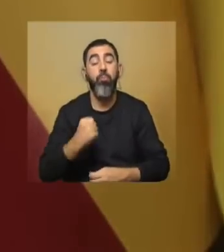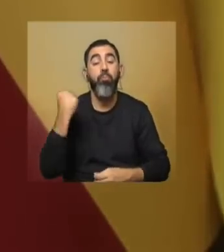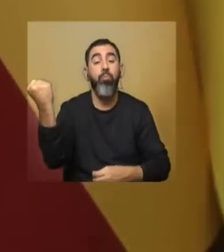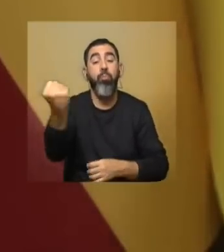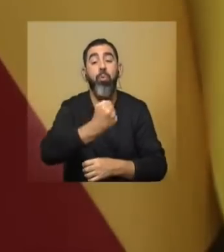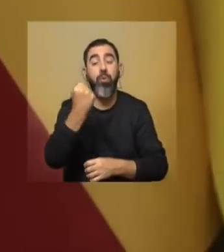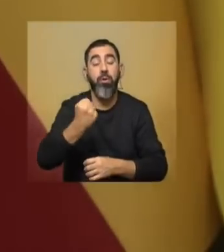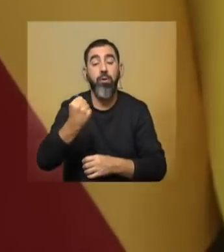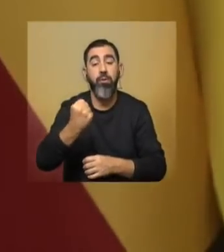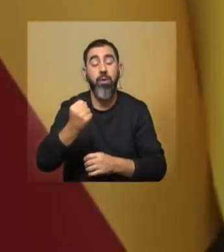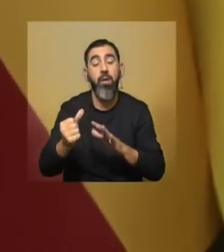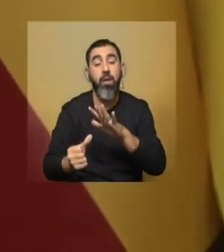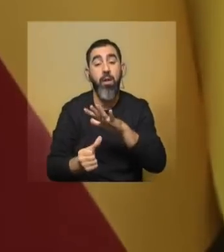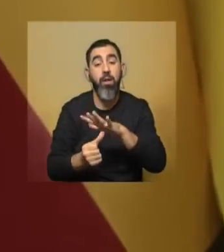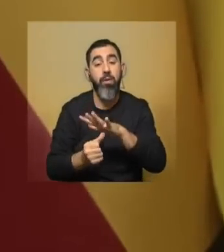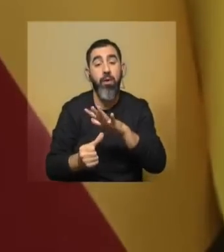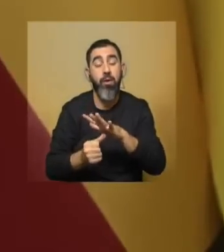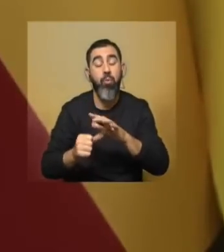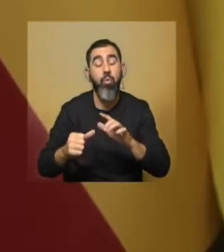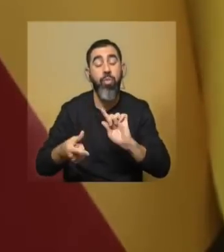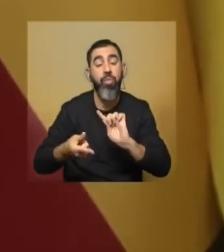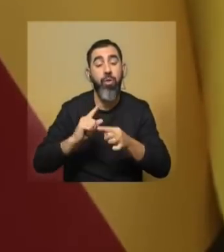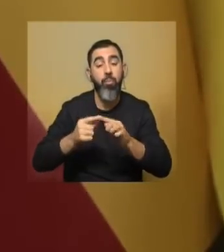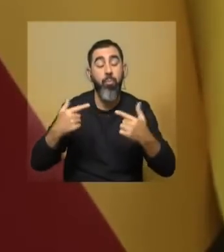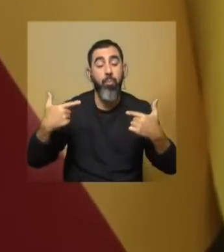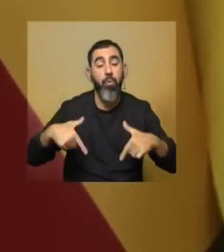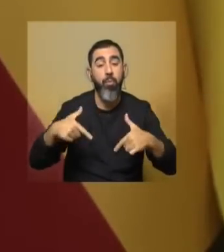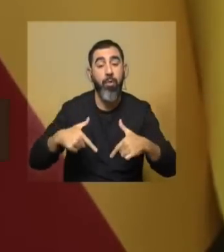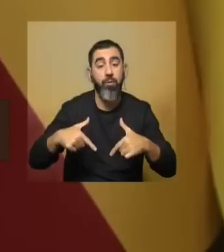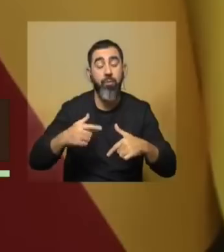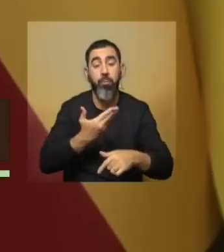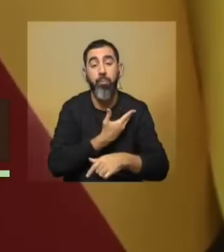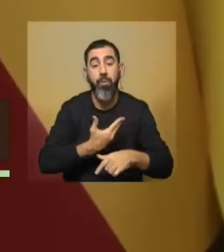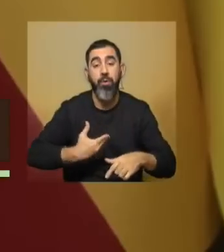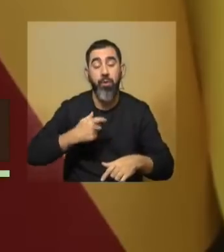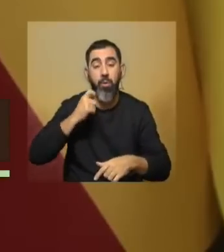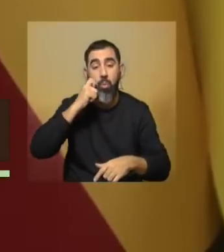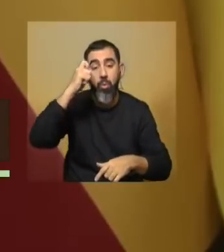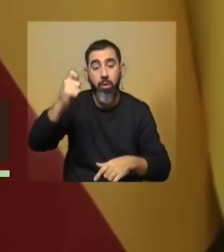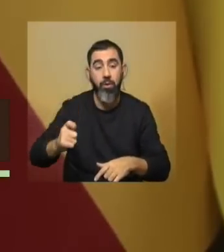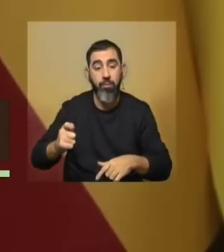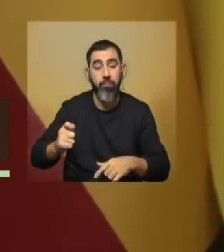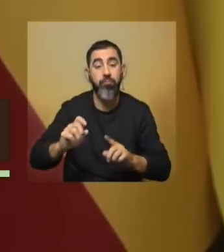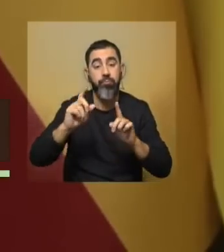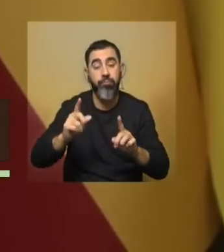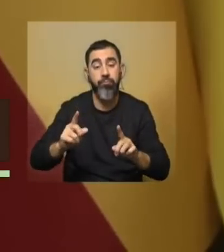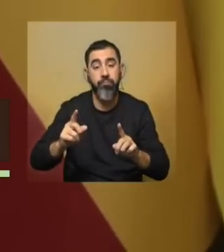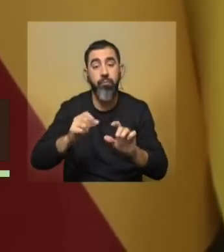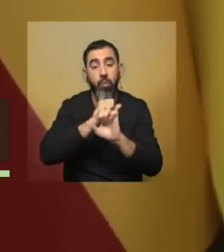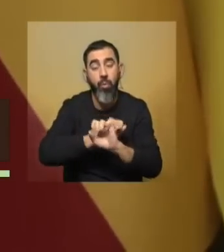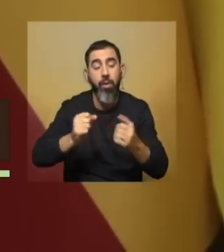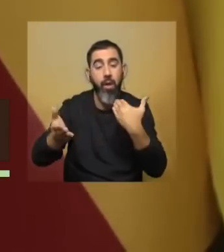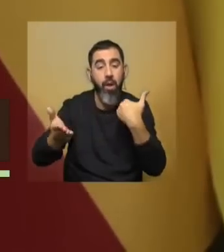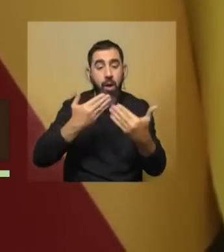la acción y el liderazgo diplomático que está desarrollando y desplegando el presidente Zelensky, que además tenga la ocasión de poder